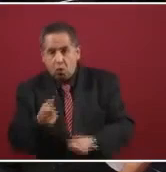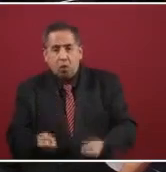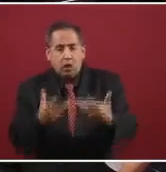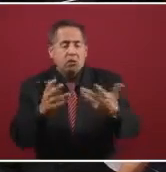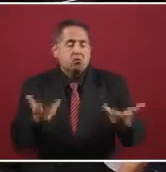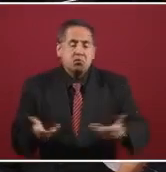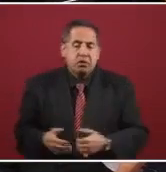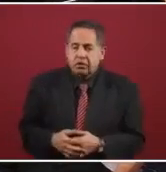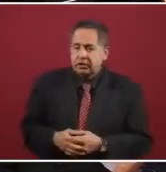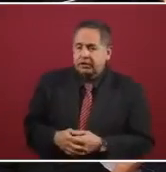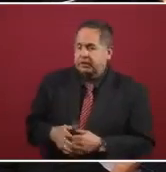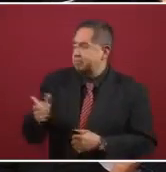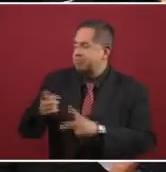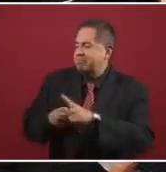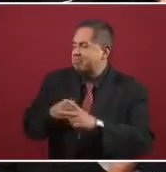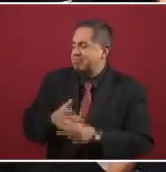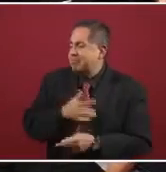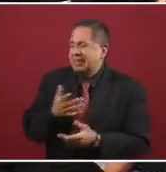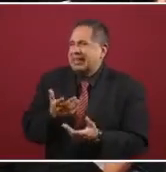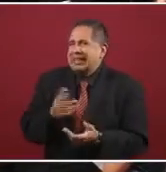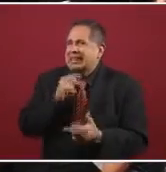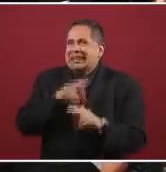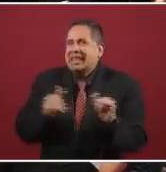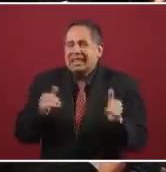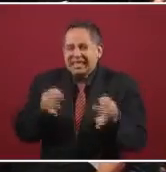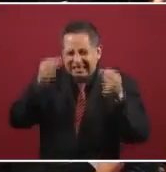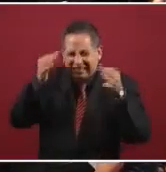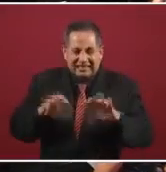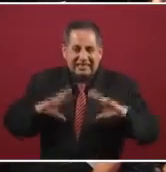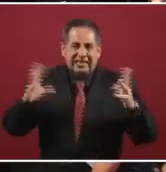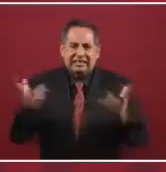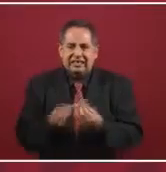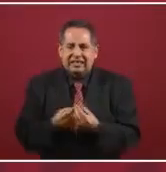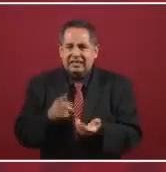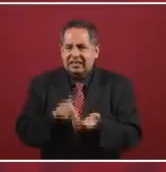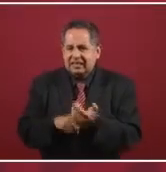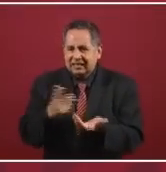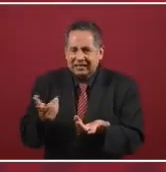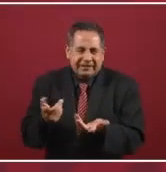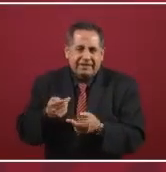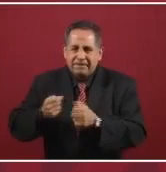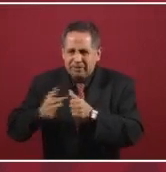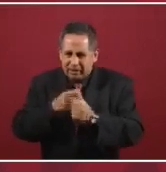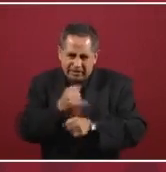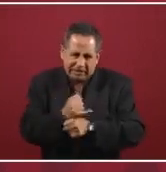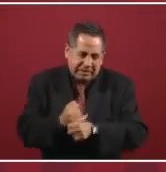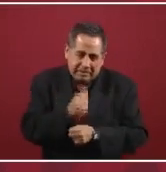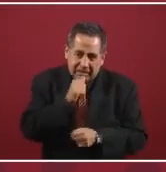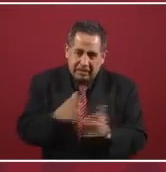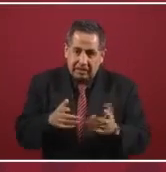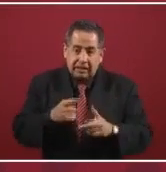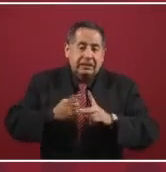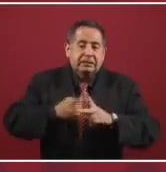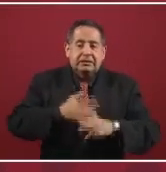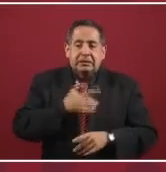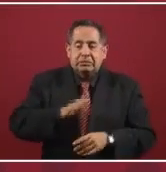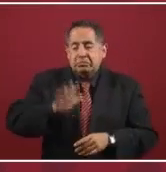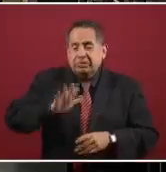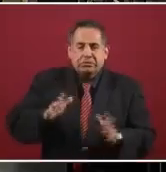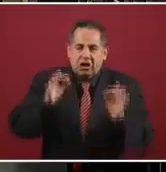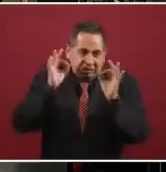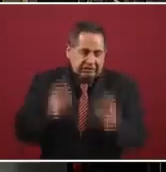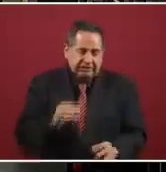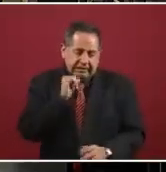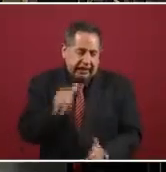cifra. Son estimaciones, nadie tiene una cifra terminada hasta que no se tenga la investigación. Se tienen estimaciones.